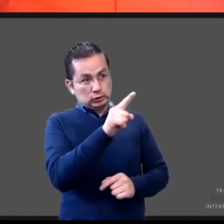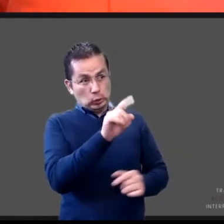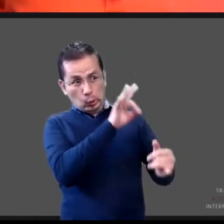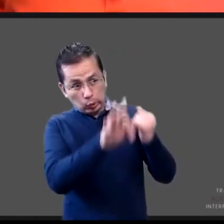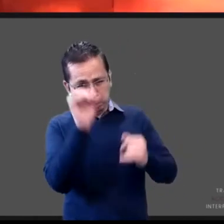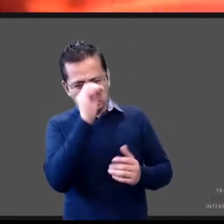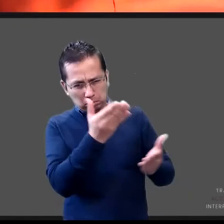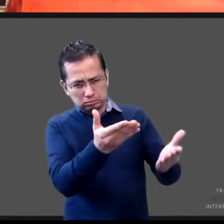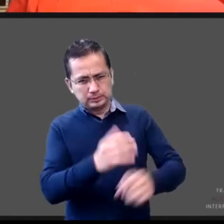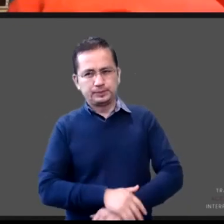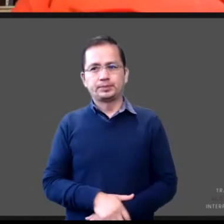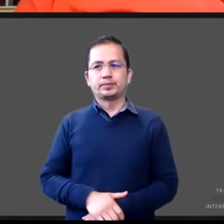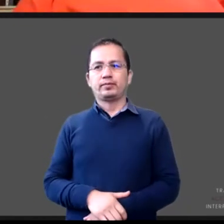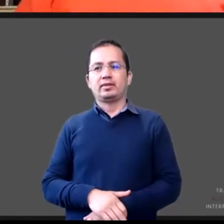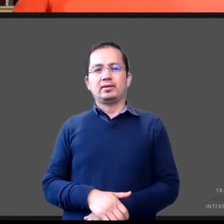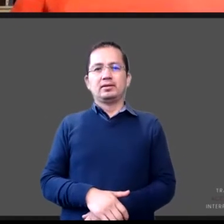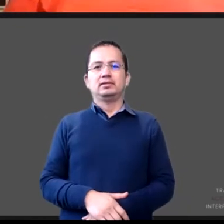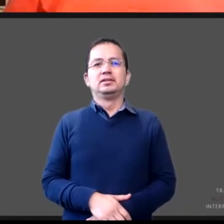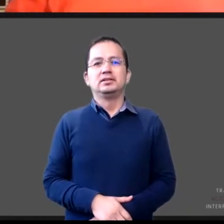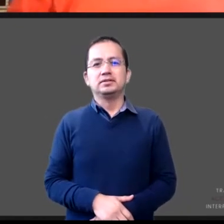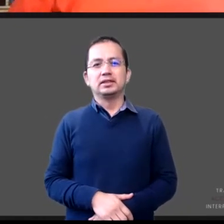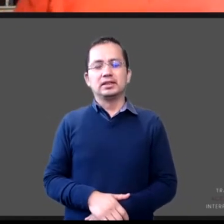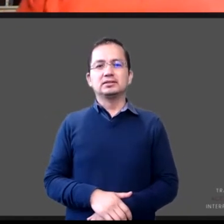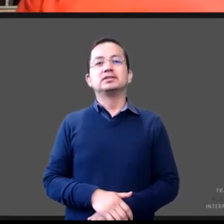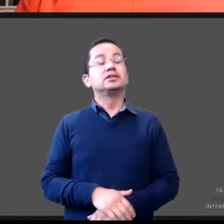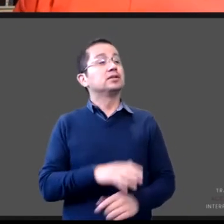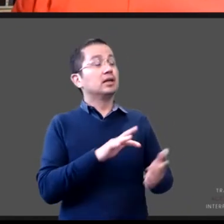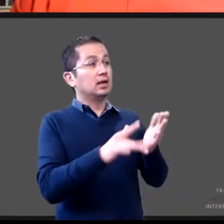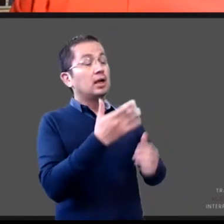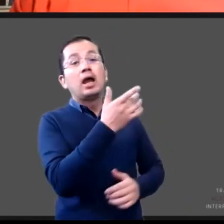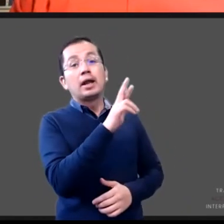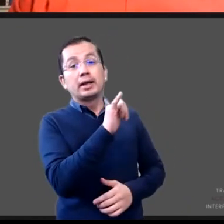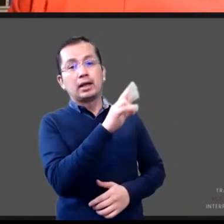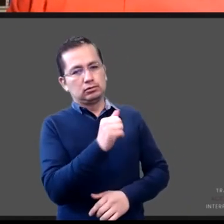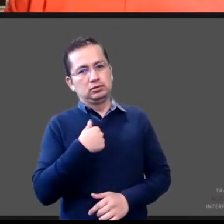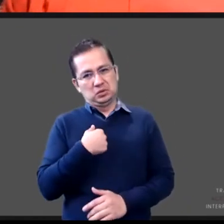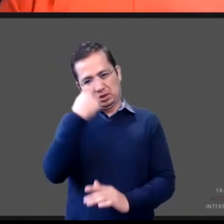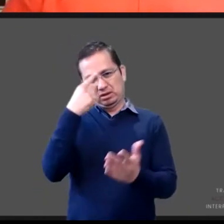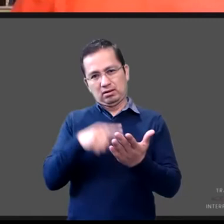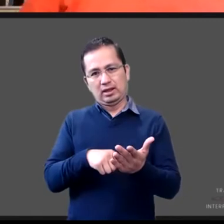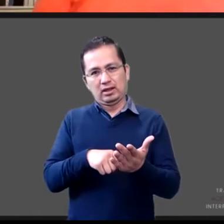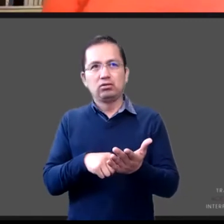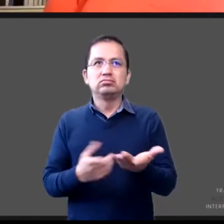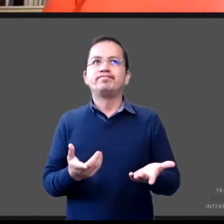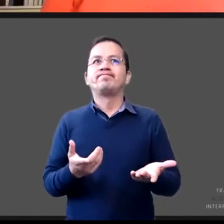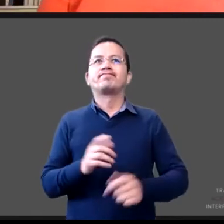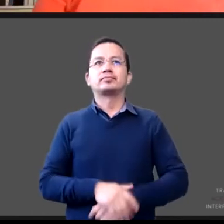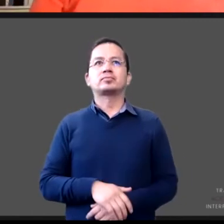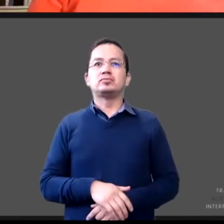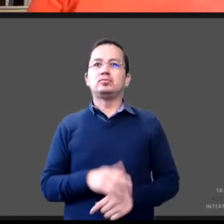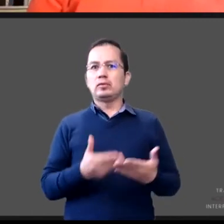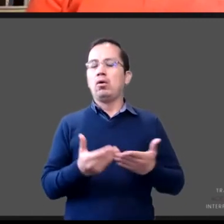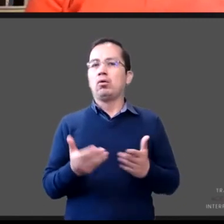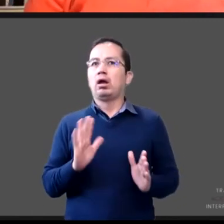Gracias, Ricardo. Bueno, yo creo que hoy más que nunca estamos claros de que, como dice